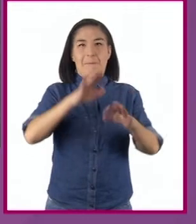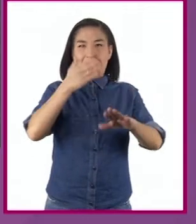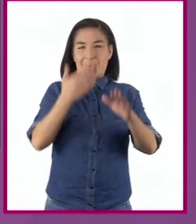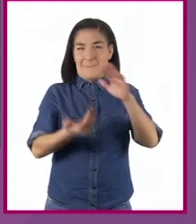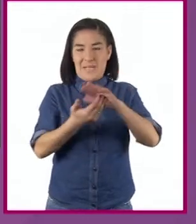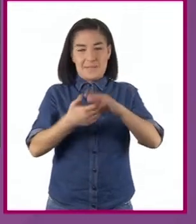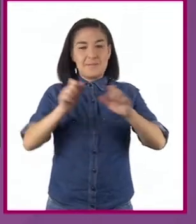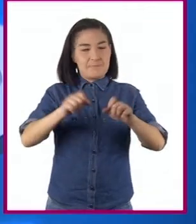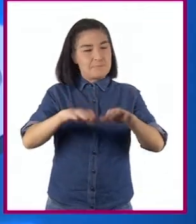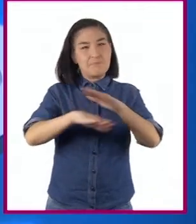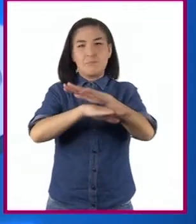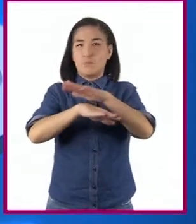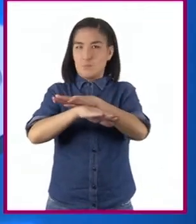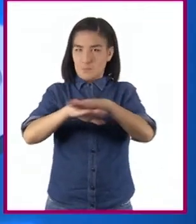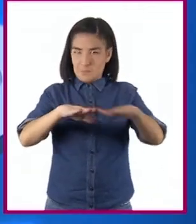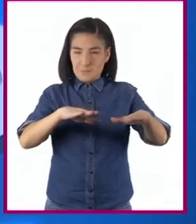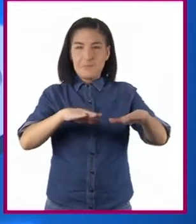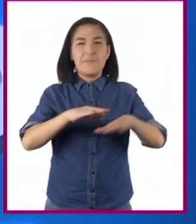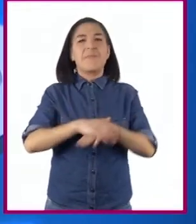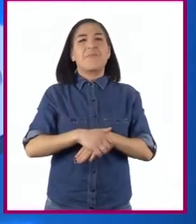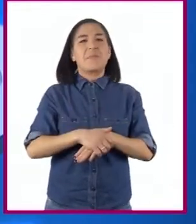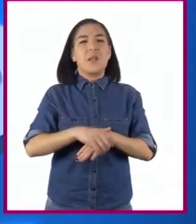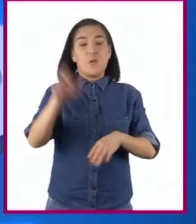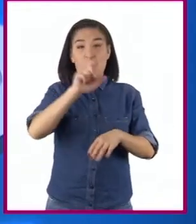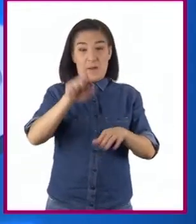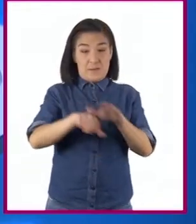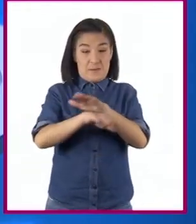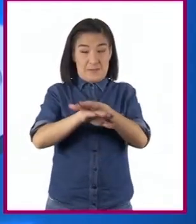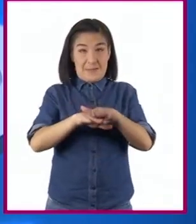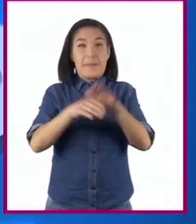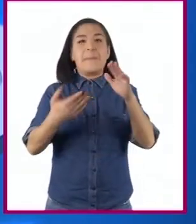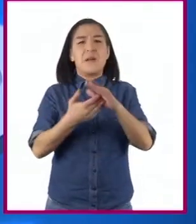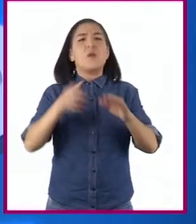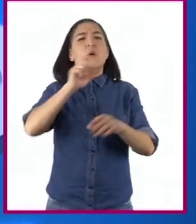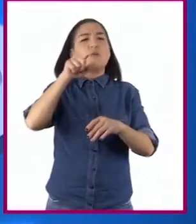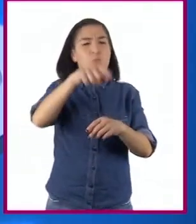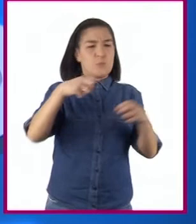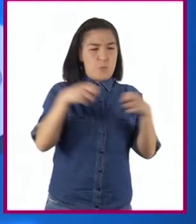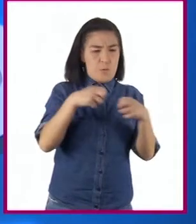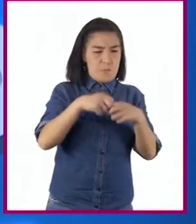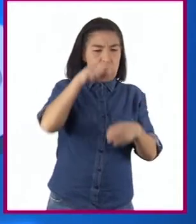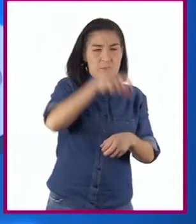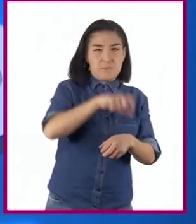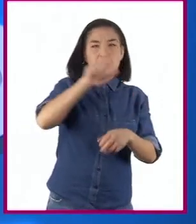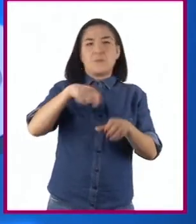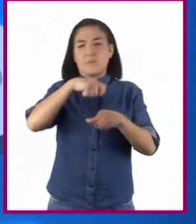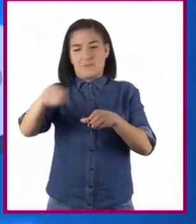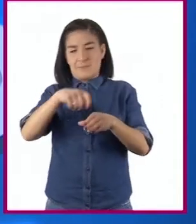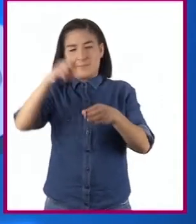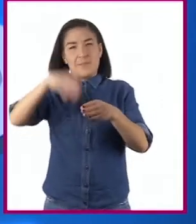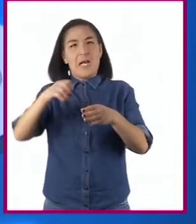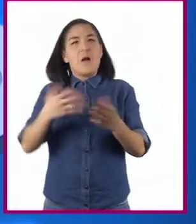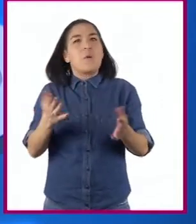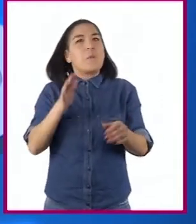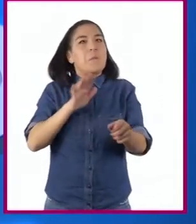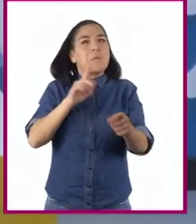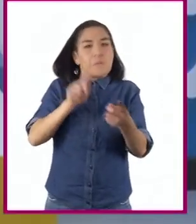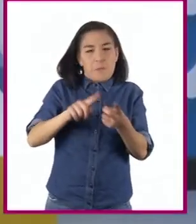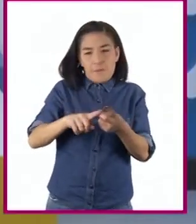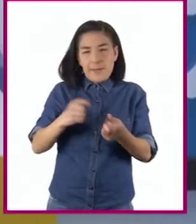posición horizontal. Dime, Enrique, cuando colocamos la goma y el estuche, ¿qué fuerzas encontramos y hacia dónde